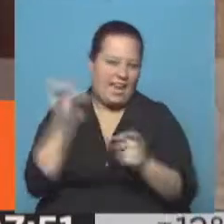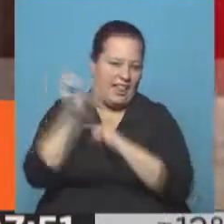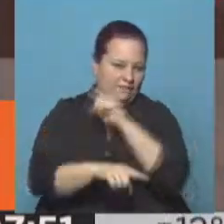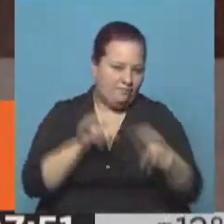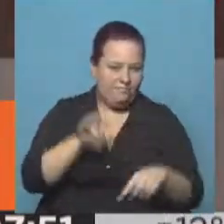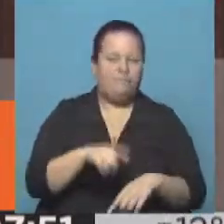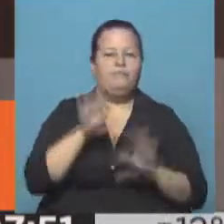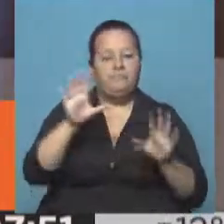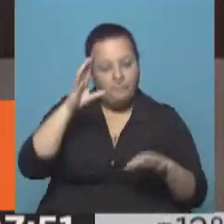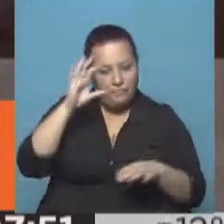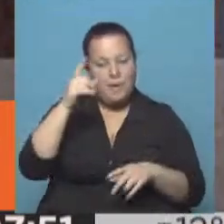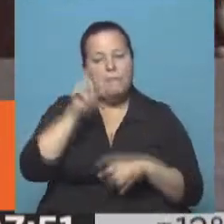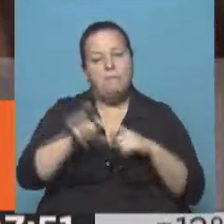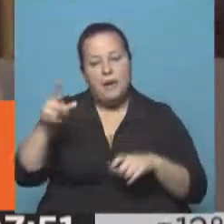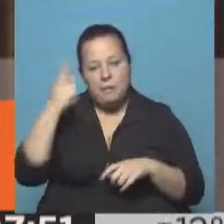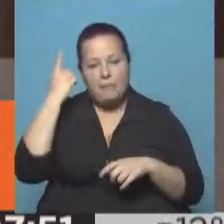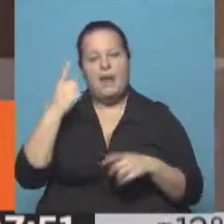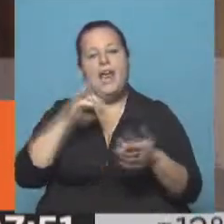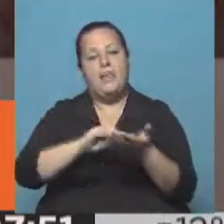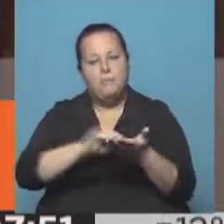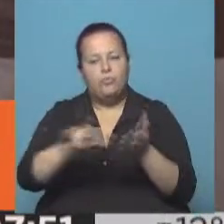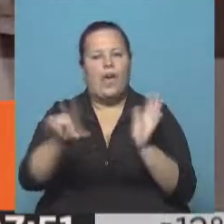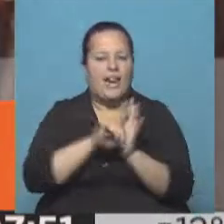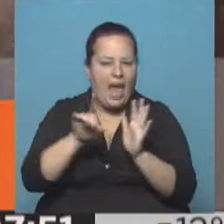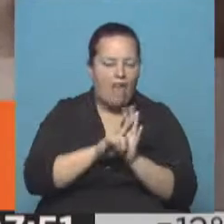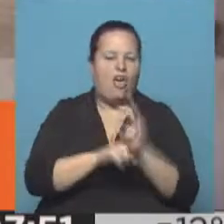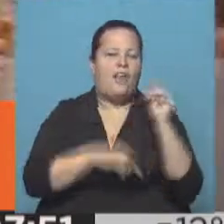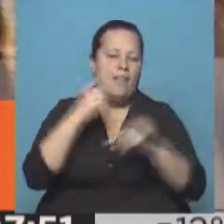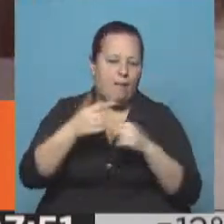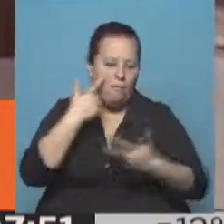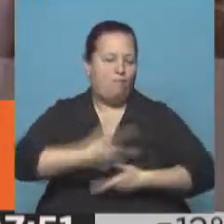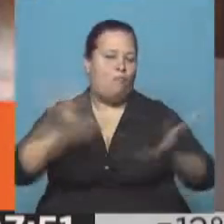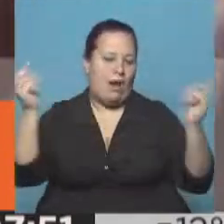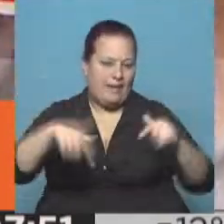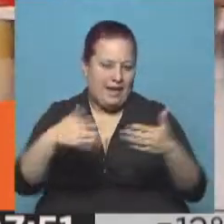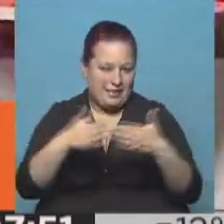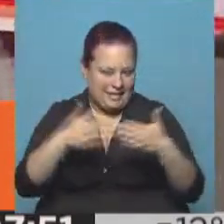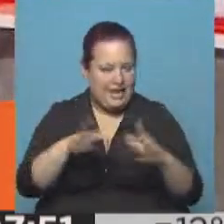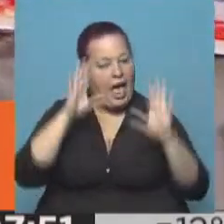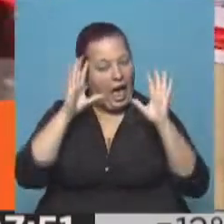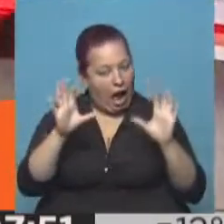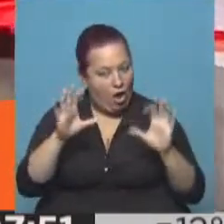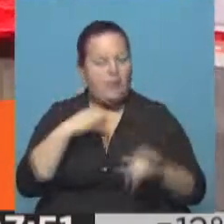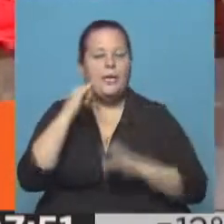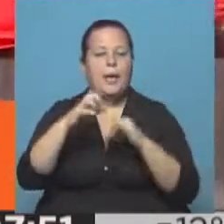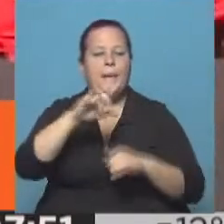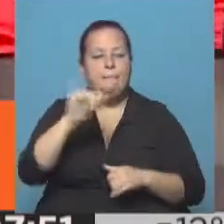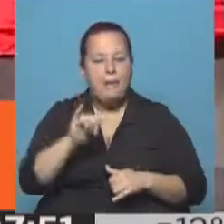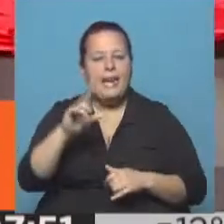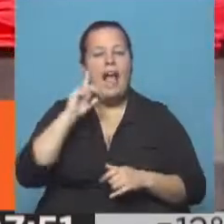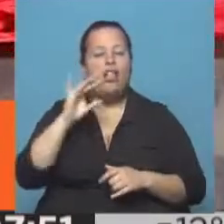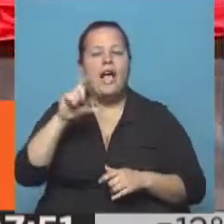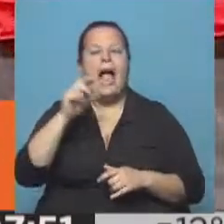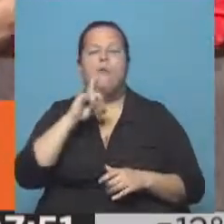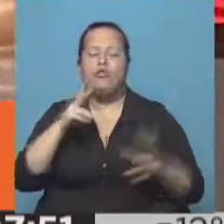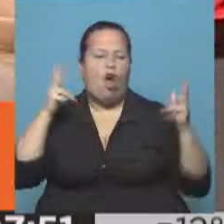aquí recordemos los primeros dirigentes también bueno diputados legisladores que ya comienzan a hacerse ver en esta esquina recordamos estamos hablando de Pérez galdós y caboto